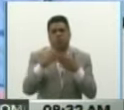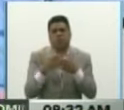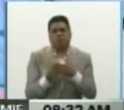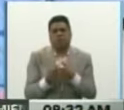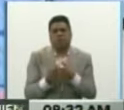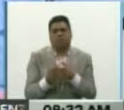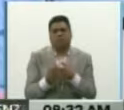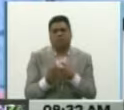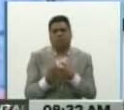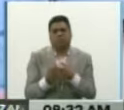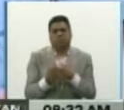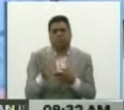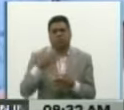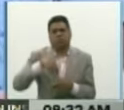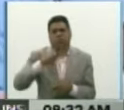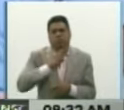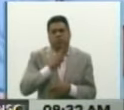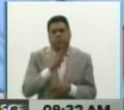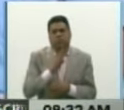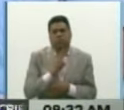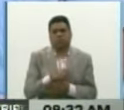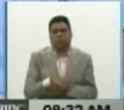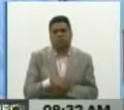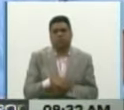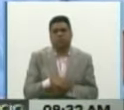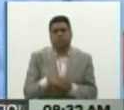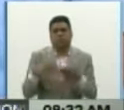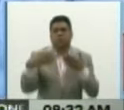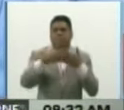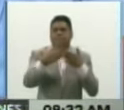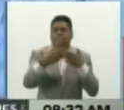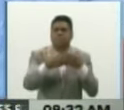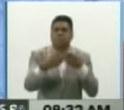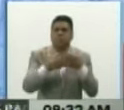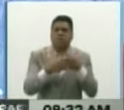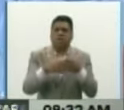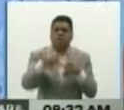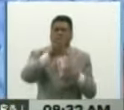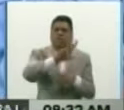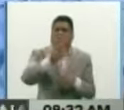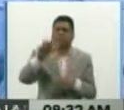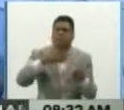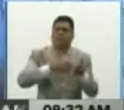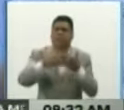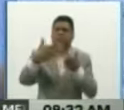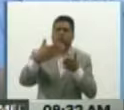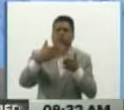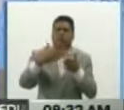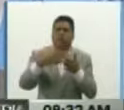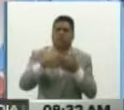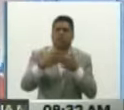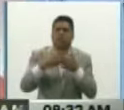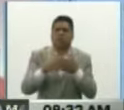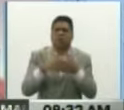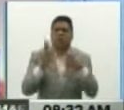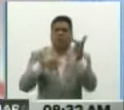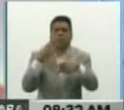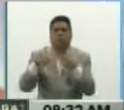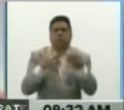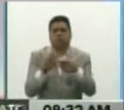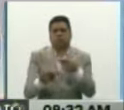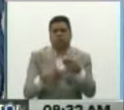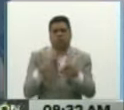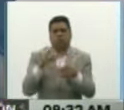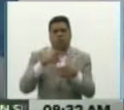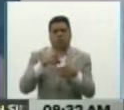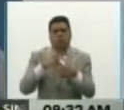endeuda, lo que nosotros decimos, bueno, se despache y se da el vuelto. Saca un préstamo de 35 millones de dólares para producir cerveza. Está bien, no tengo ningún problema que los trabajadores